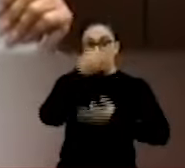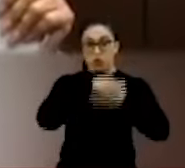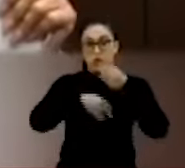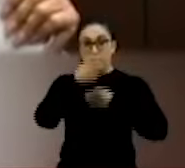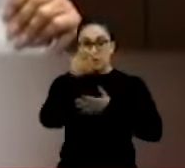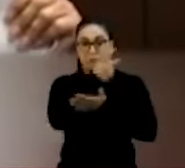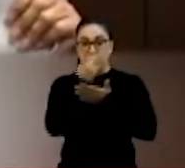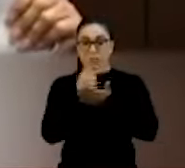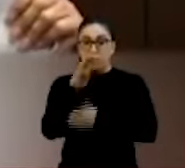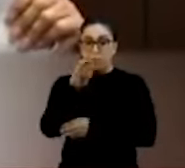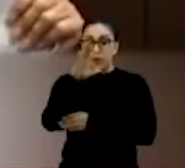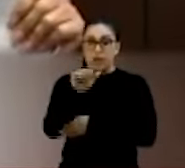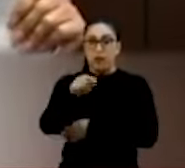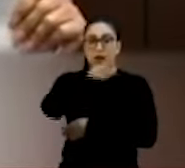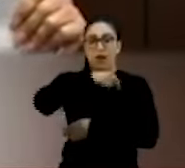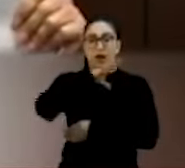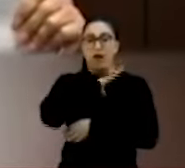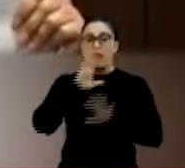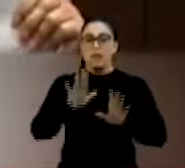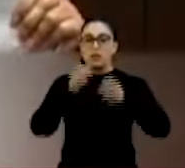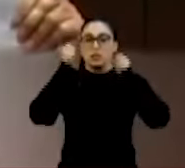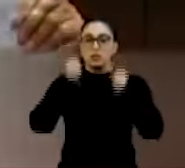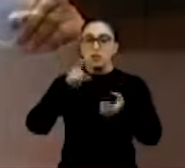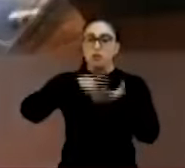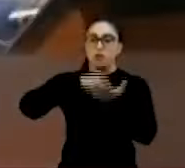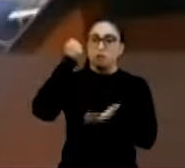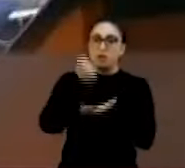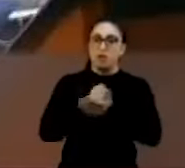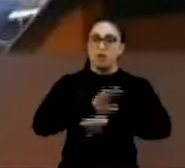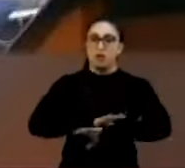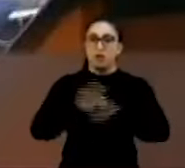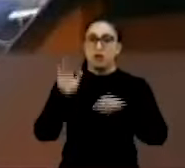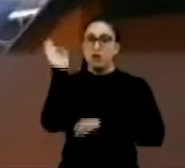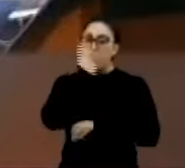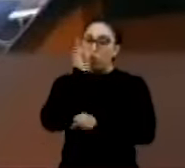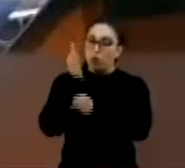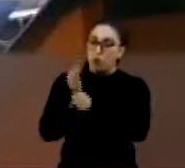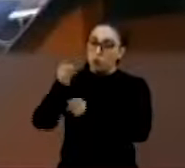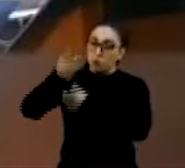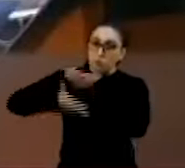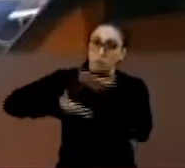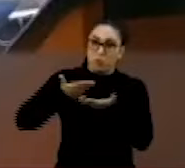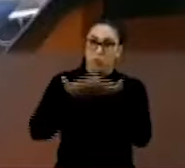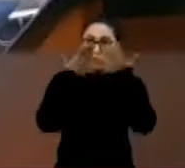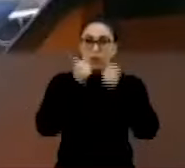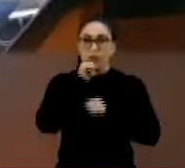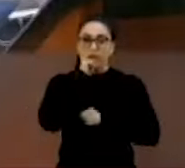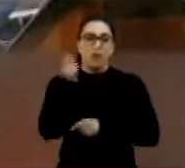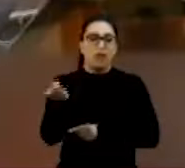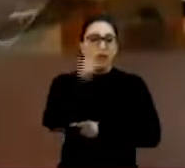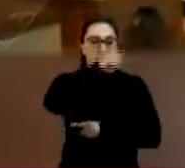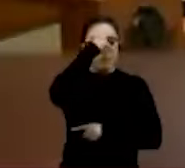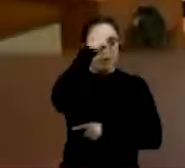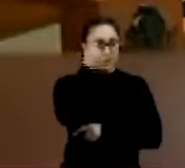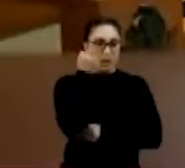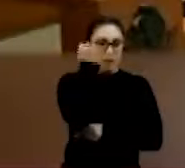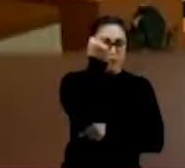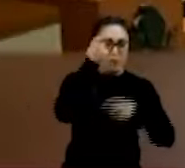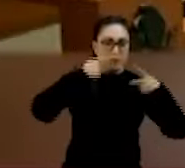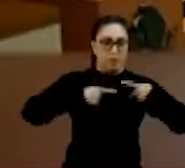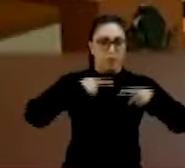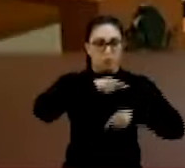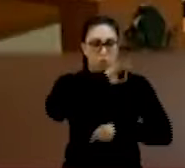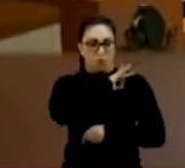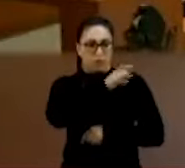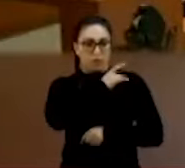absolutamente están asegurados. Ustedes, como no tienen propuesta, lo primero que quieren es amenazar a la gente, tratando a la gente que